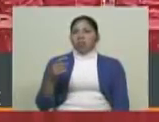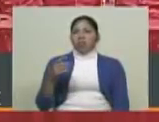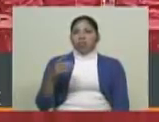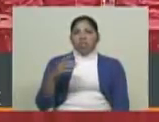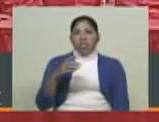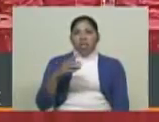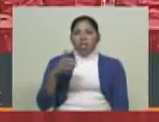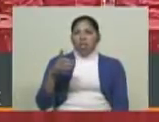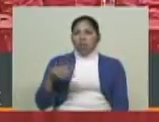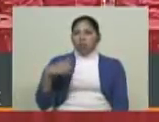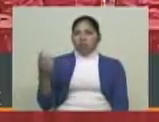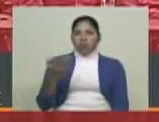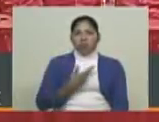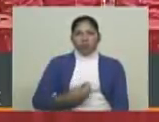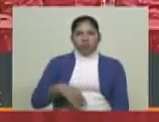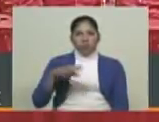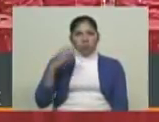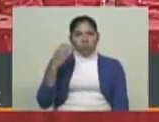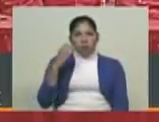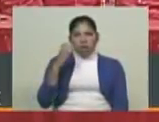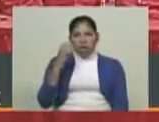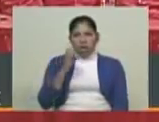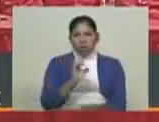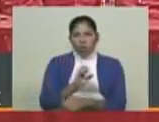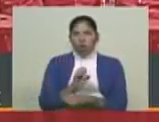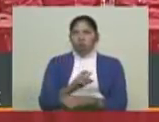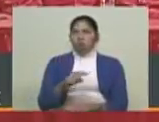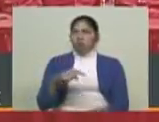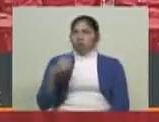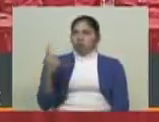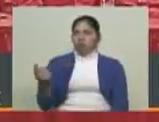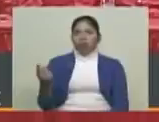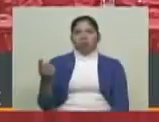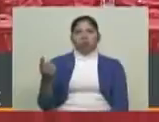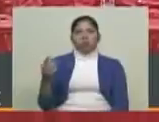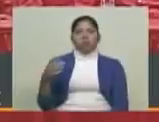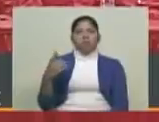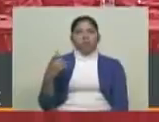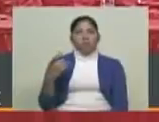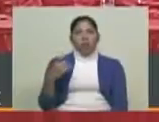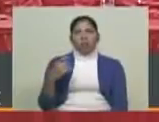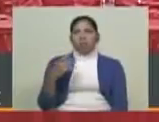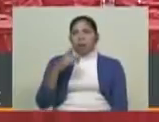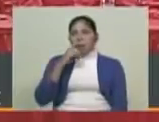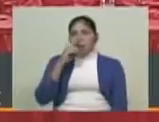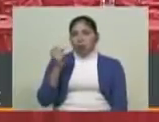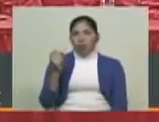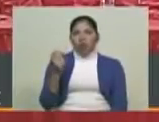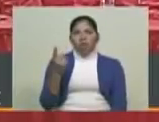Morales, como que falta Zelaya, como que falta Raúl Castro, como que falta Lugo,